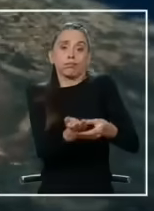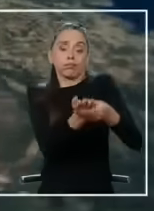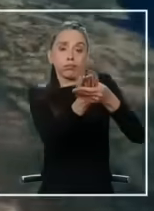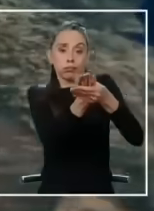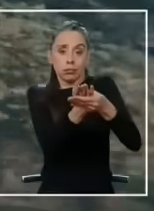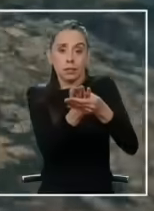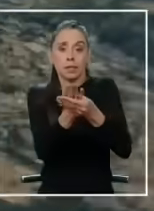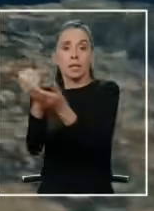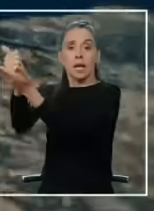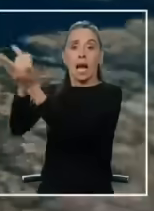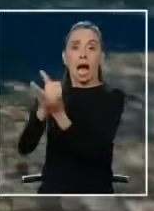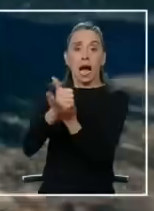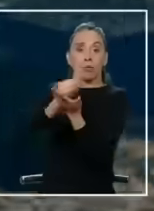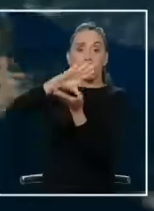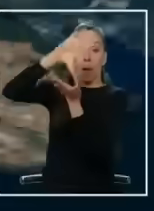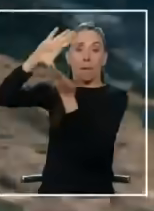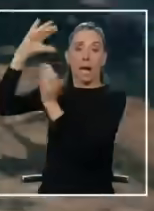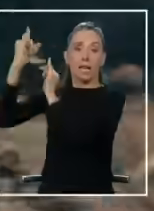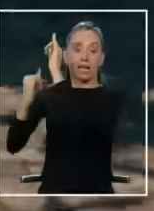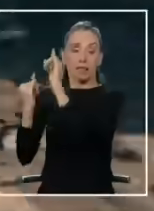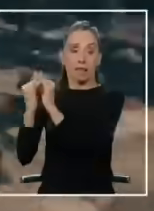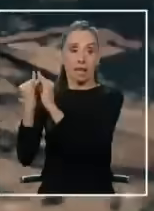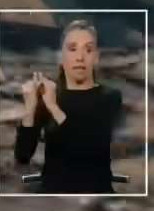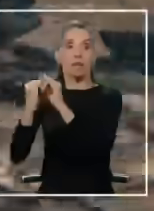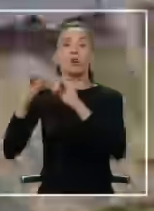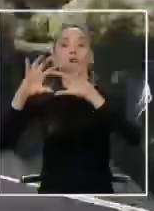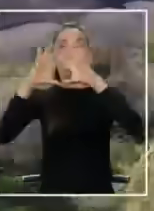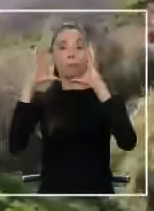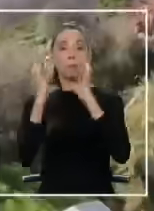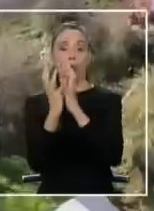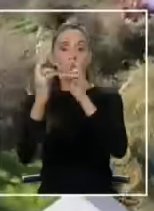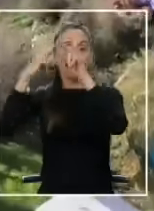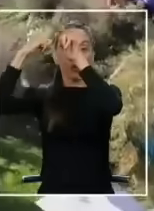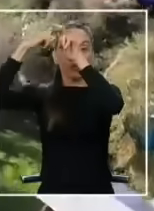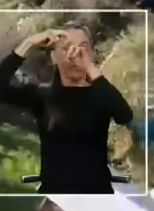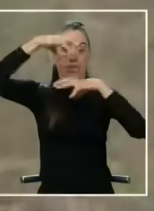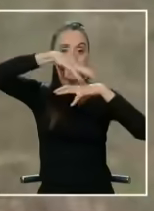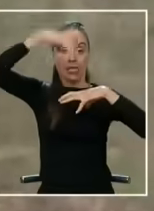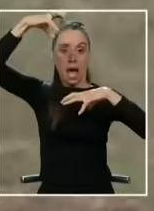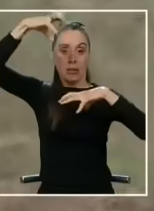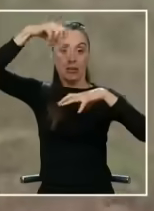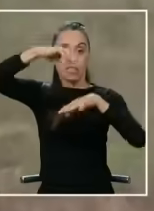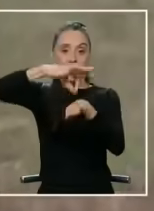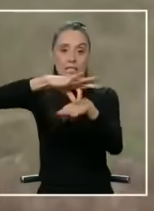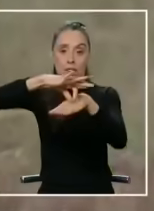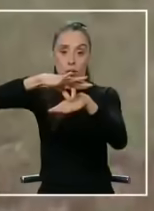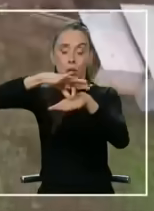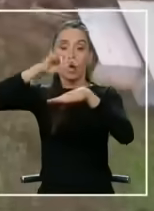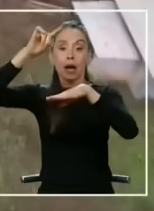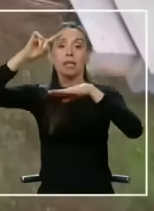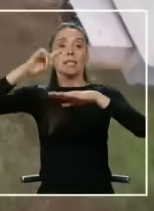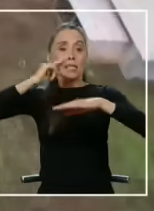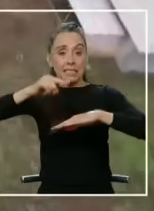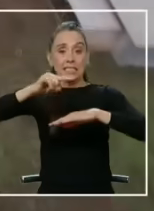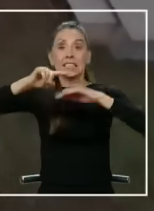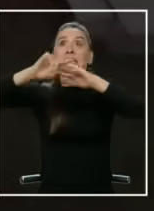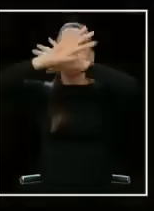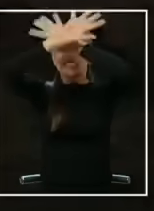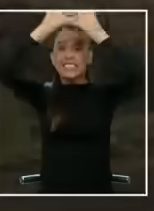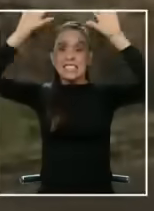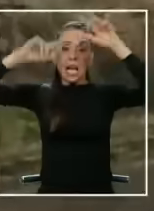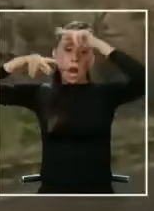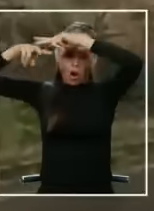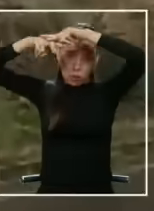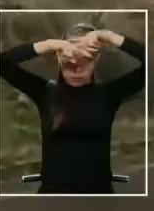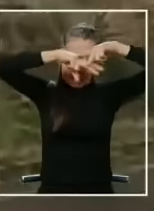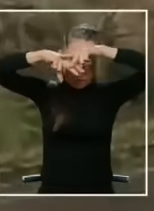La ayuda internacional, en tanto, llegará con imágenes satelitales de la zona de interés. Por cielo, tierra y mar son buscados